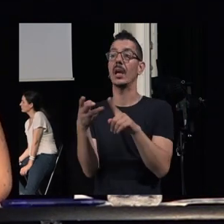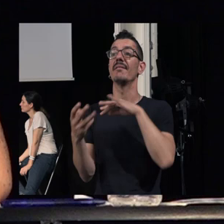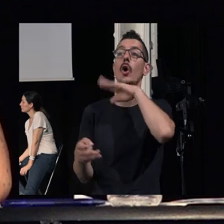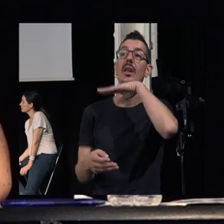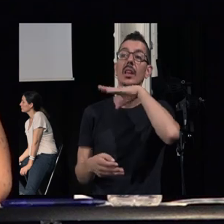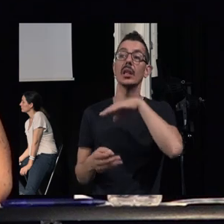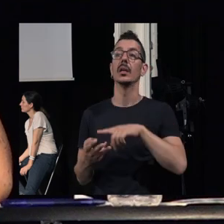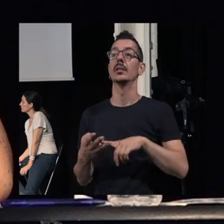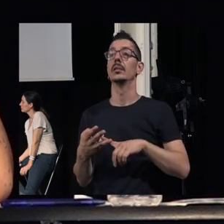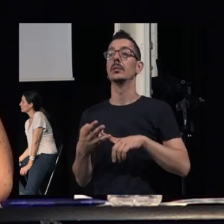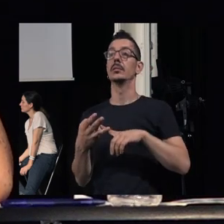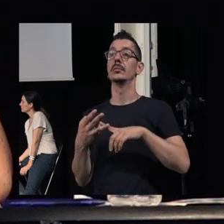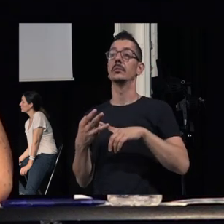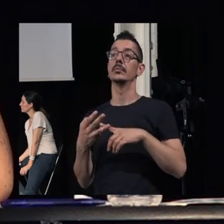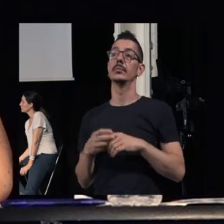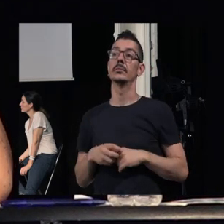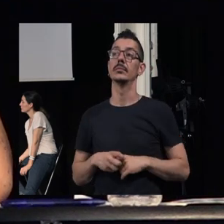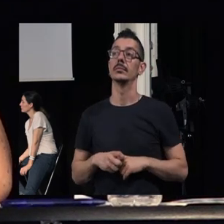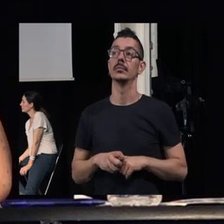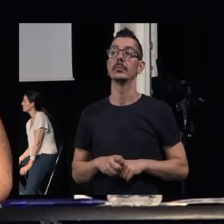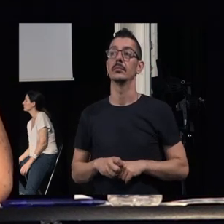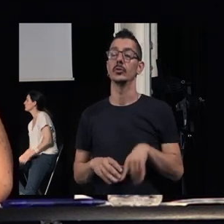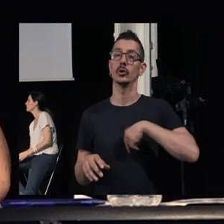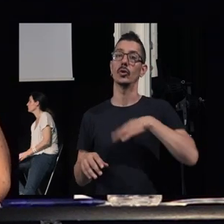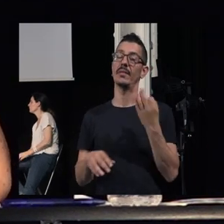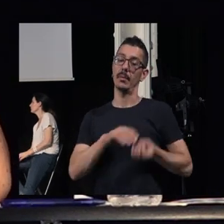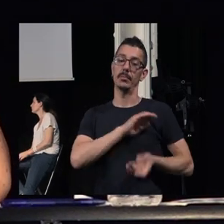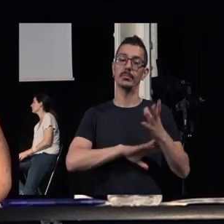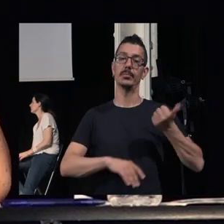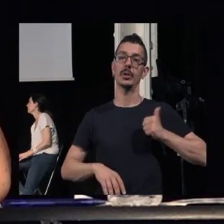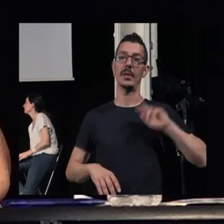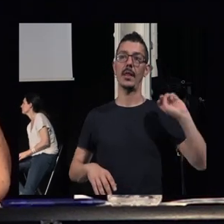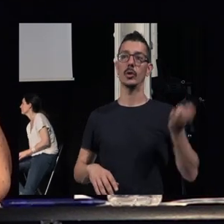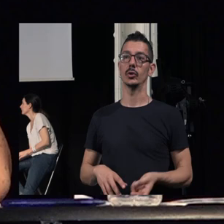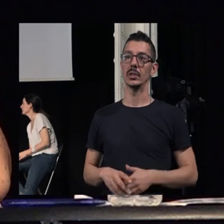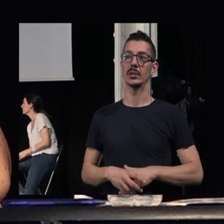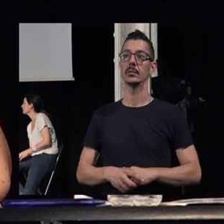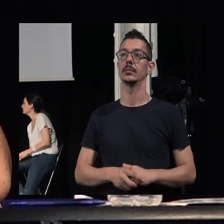violenta, ¿no? Hacia las posibilidades de que la gente haga otras cosas.